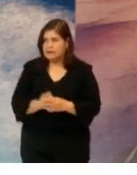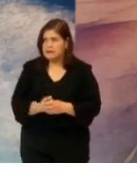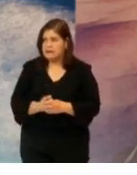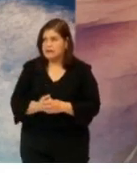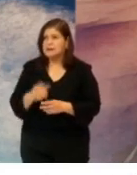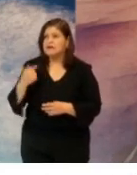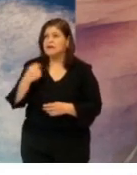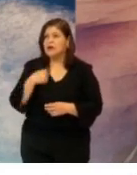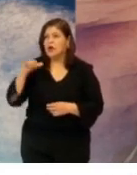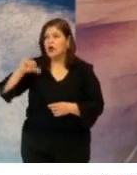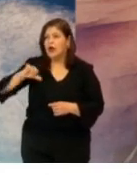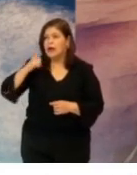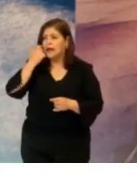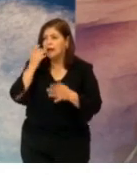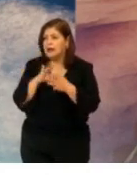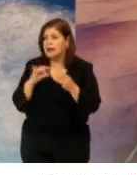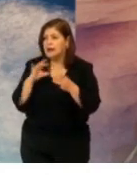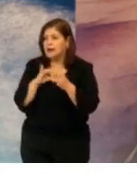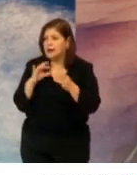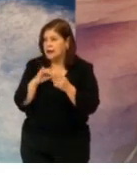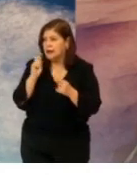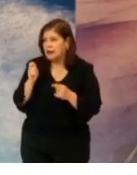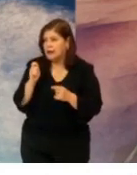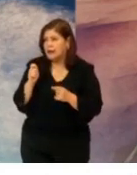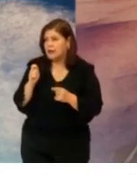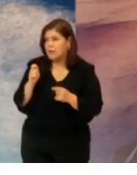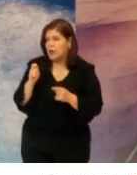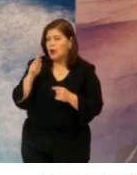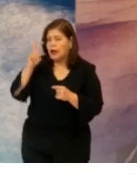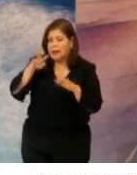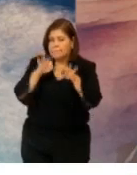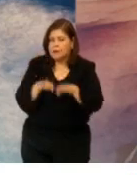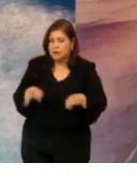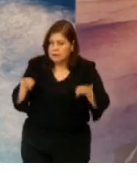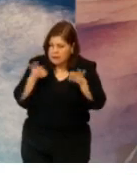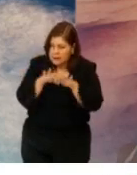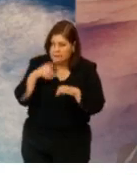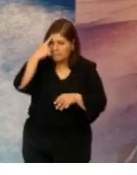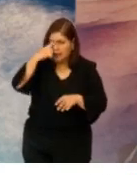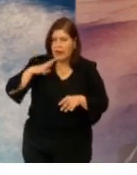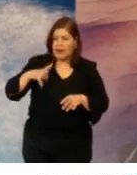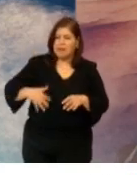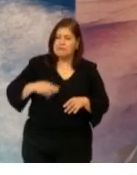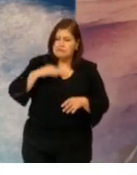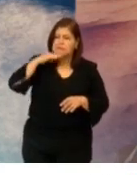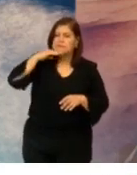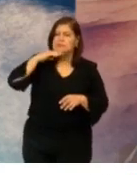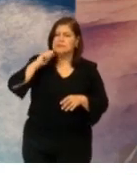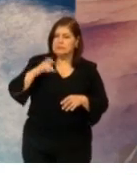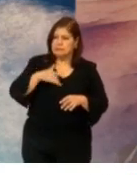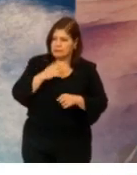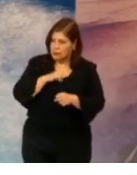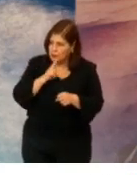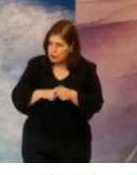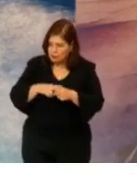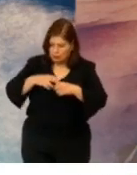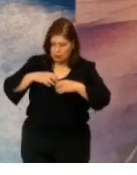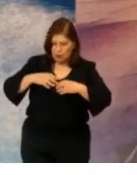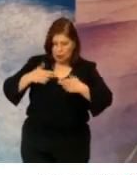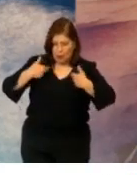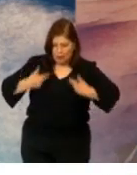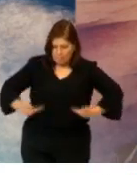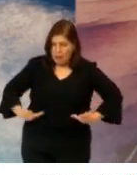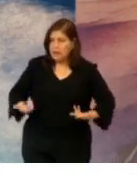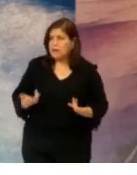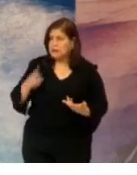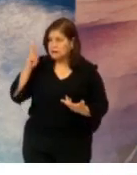Y pues volviendo al punto de esto que comentaban de la convergencia, de la importancia de la dignidad de la naturaleza y sí, también del humano,